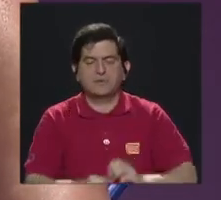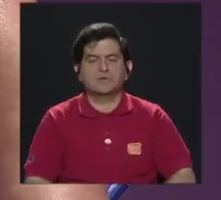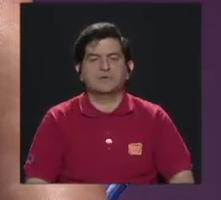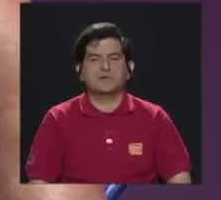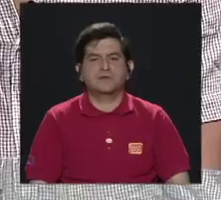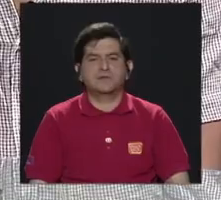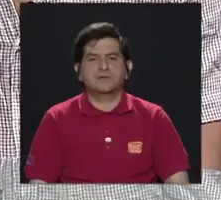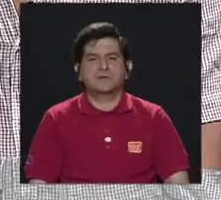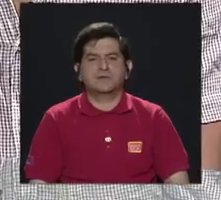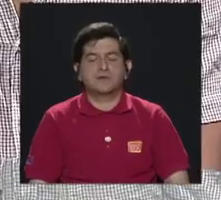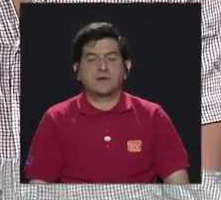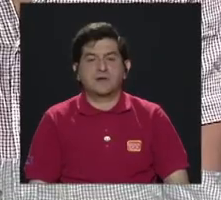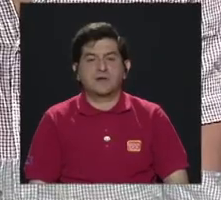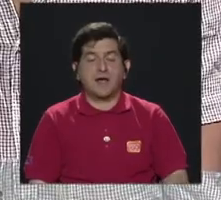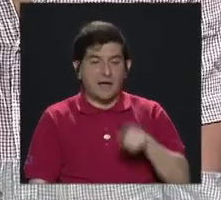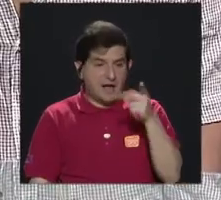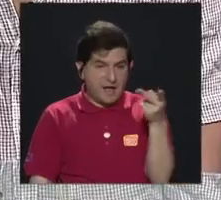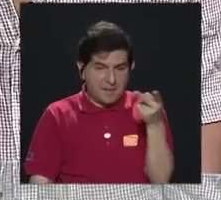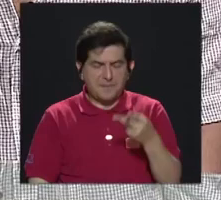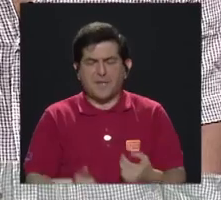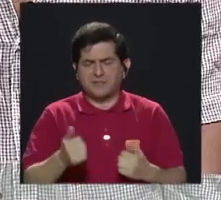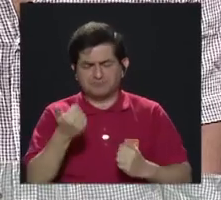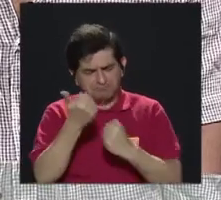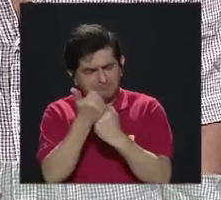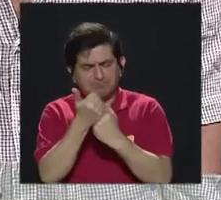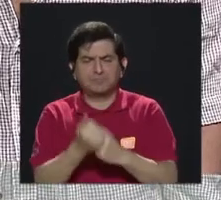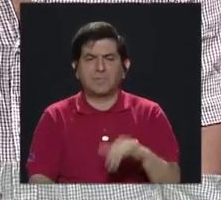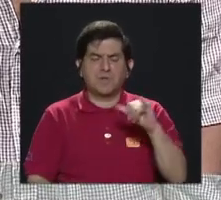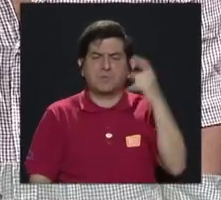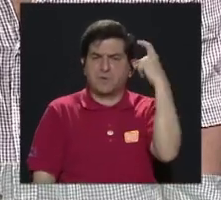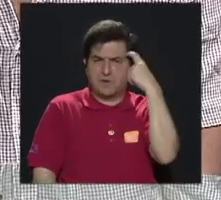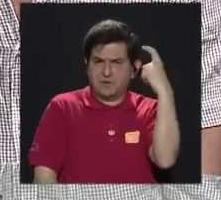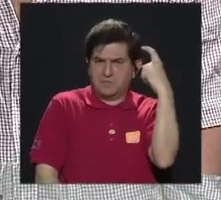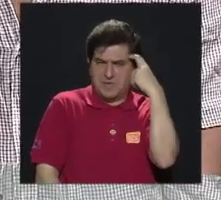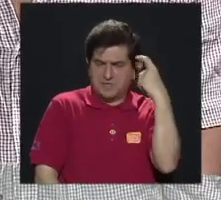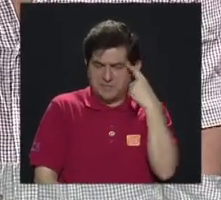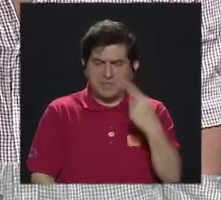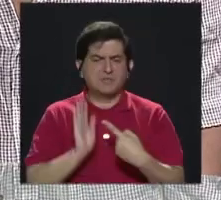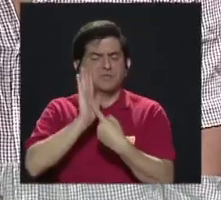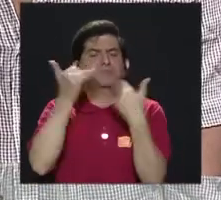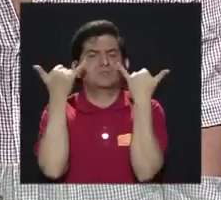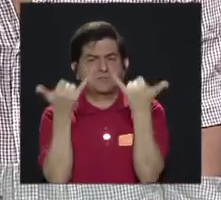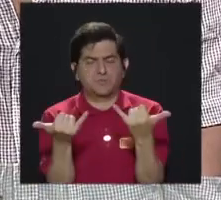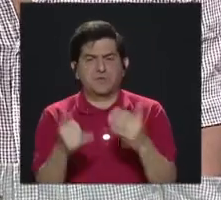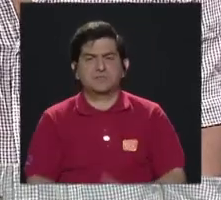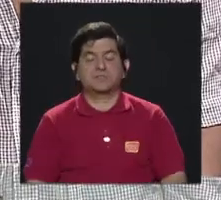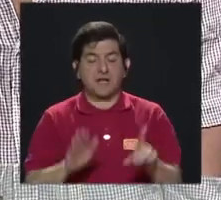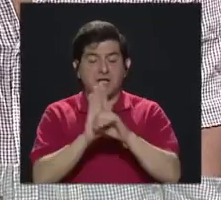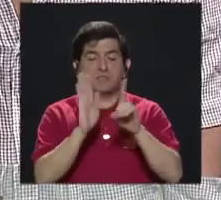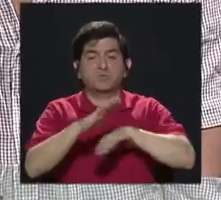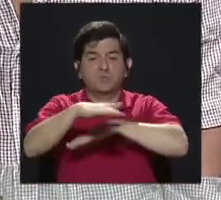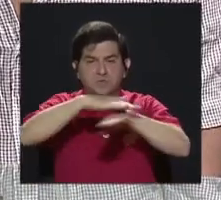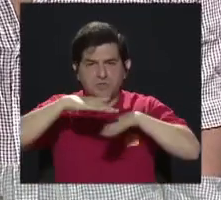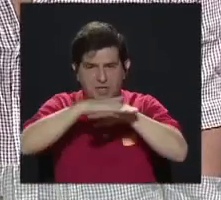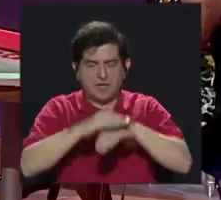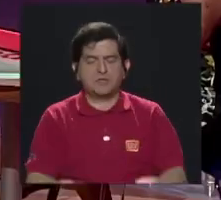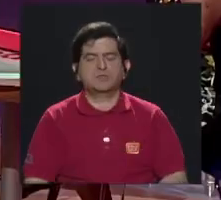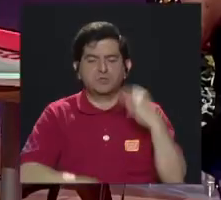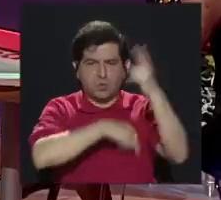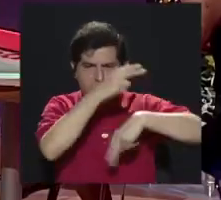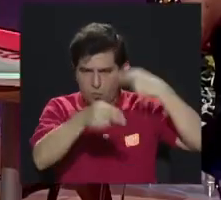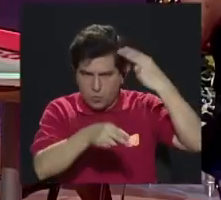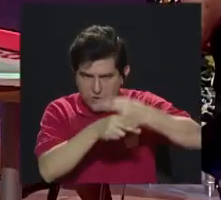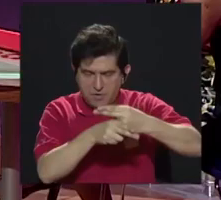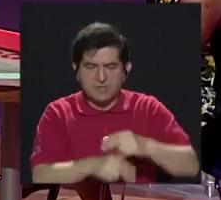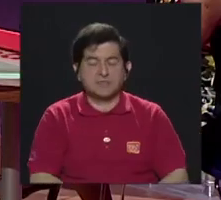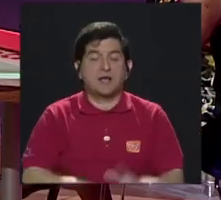él llama para apoyarlas rotundamente a ellas y apoyar el pensamiento que se está dando en este momento, porque es un derecho fundamental y universal y